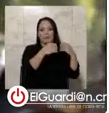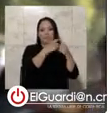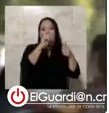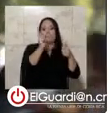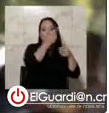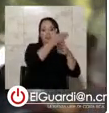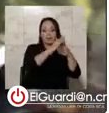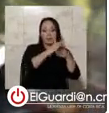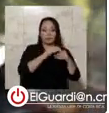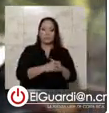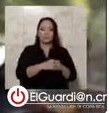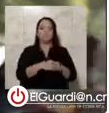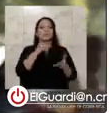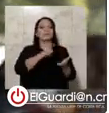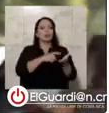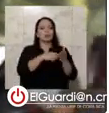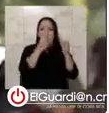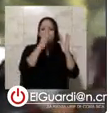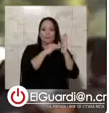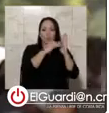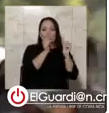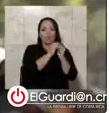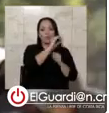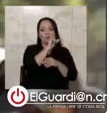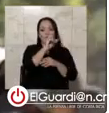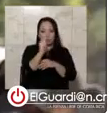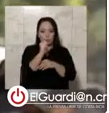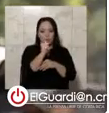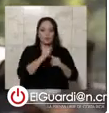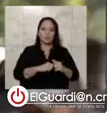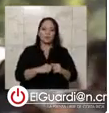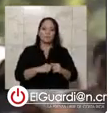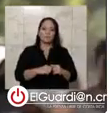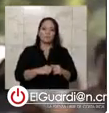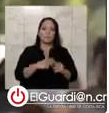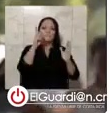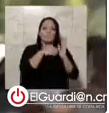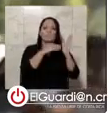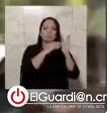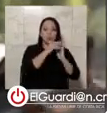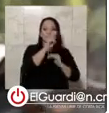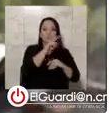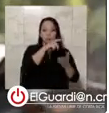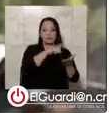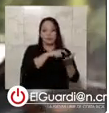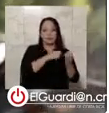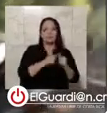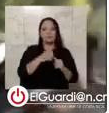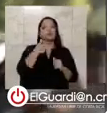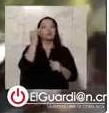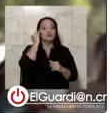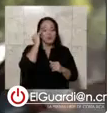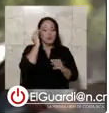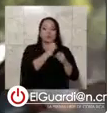división. Es una deuda millonaria que hay con la Caja Costarricense de Seguro Social, son cerca de 1.000 millones de colones. Sé que se están